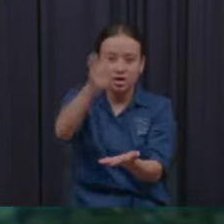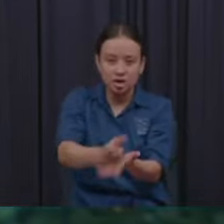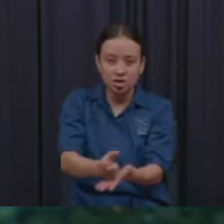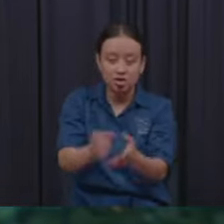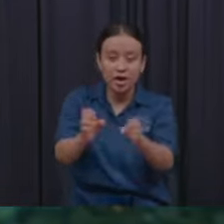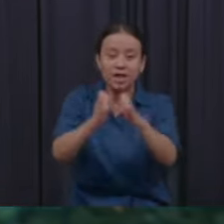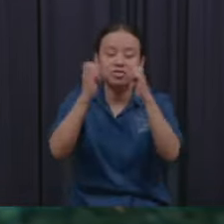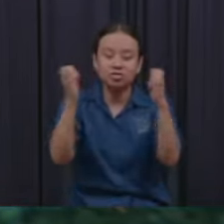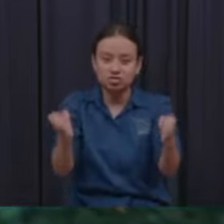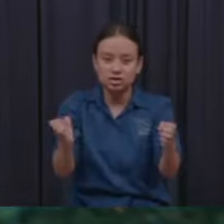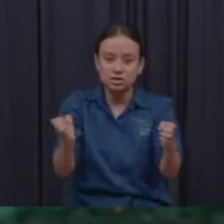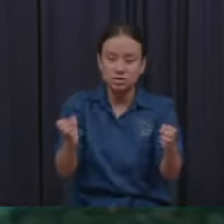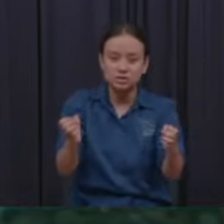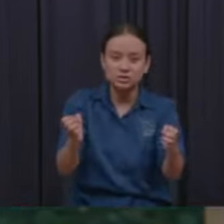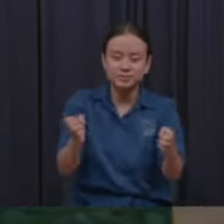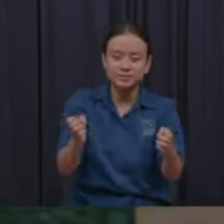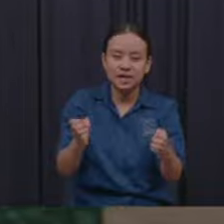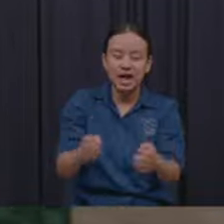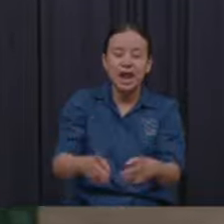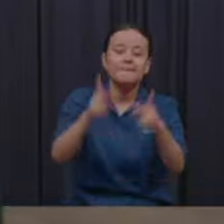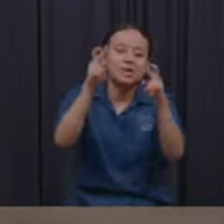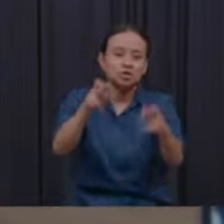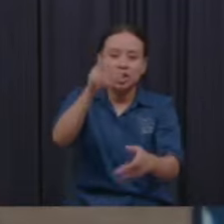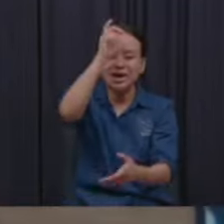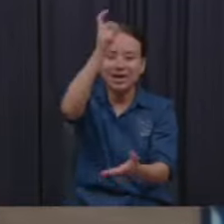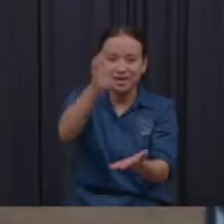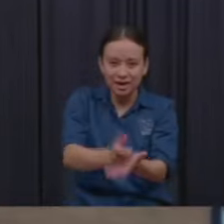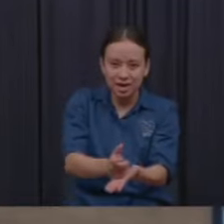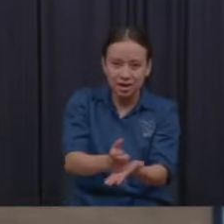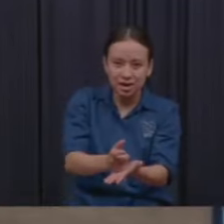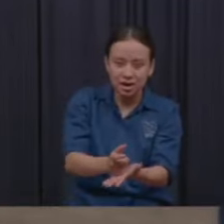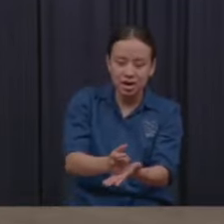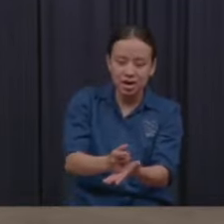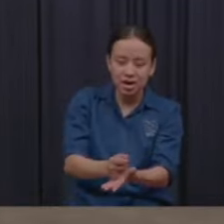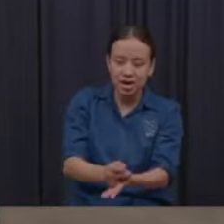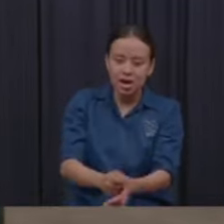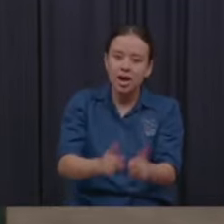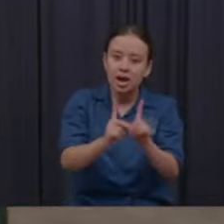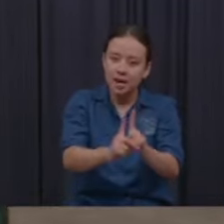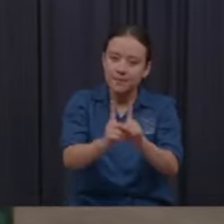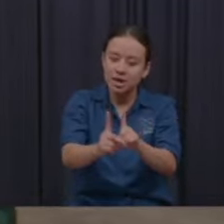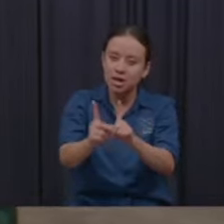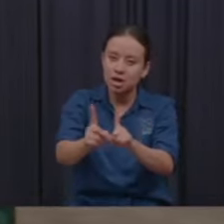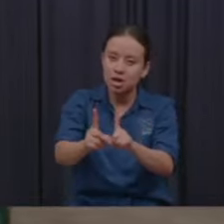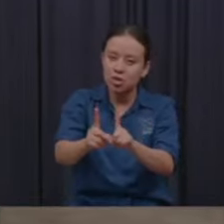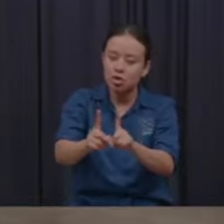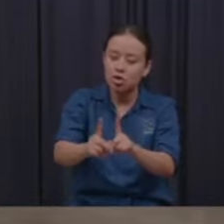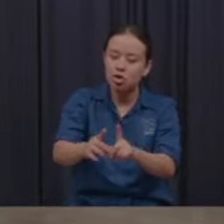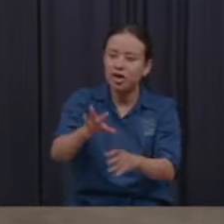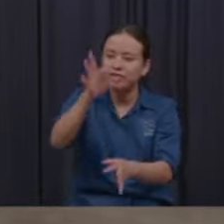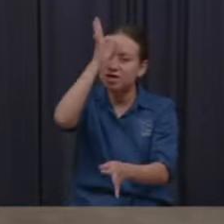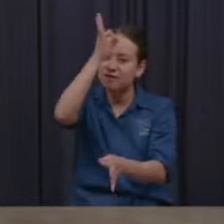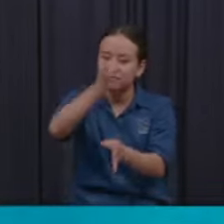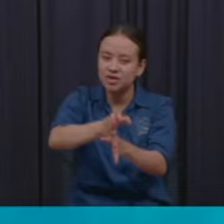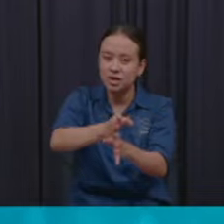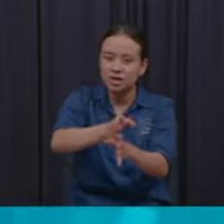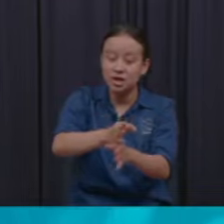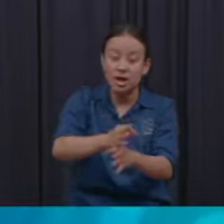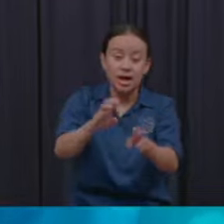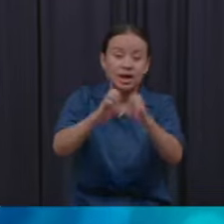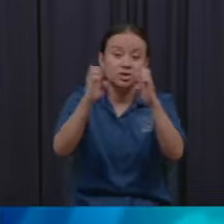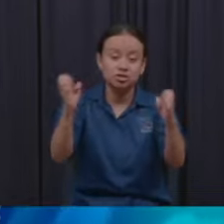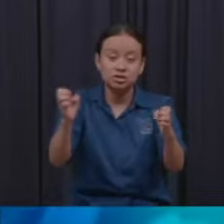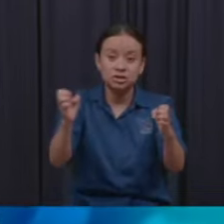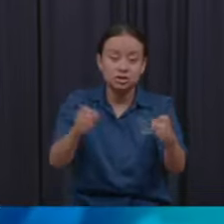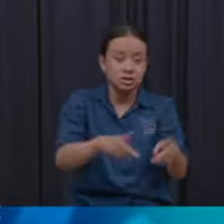el que cree camina por lo que cree. Como ellos creyeron, hicieron esto. Fueron a sacar esos